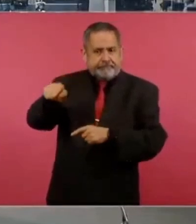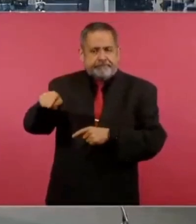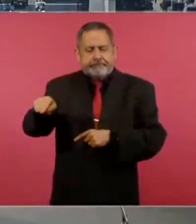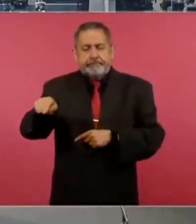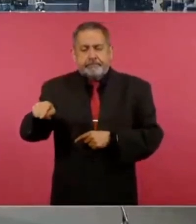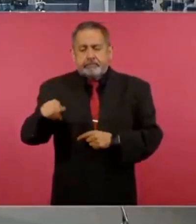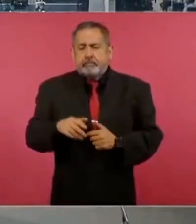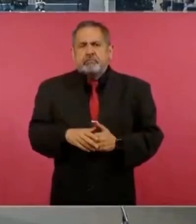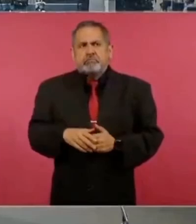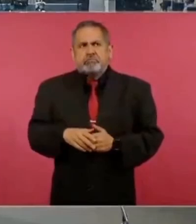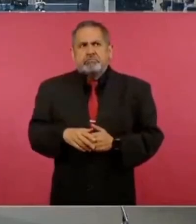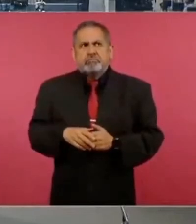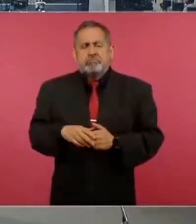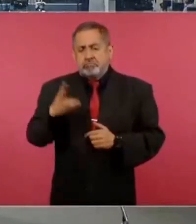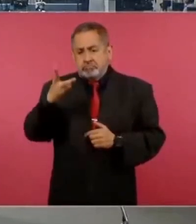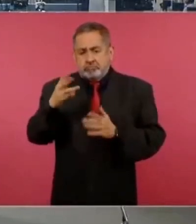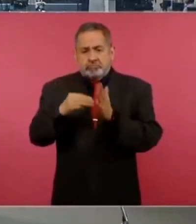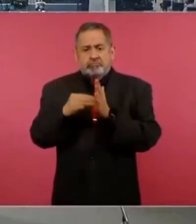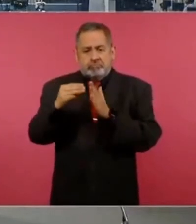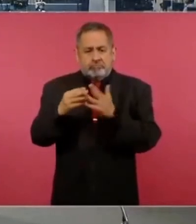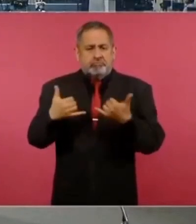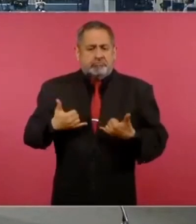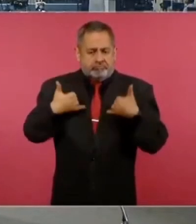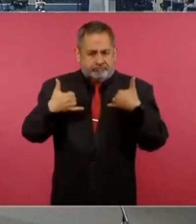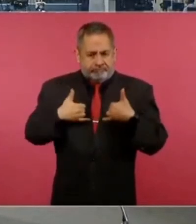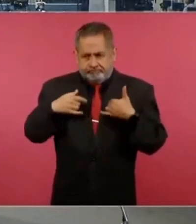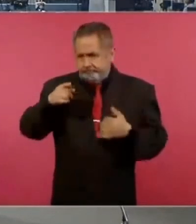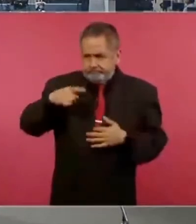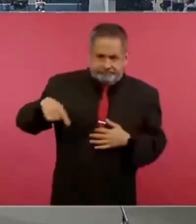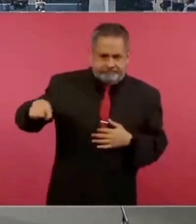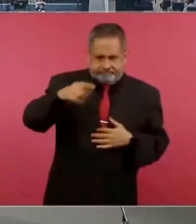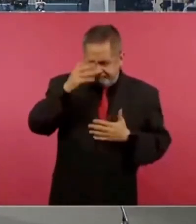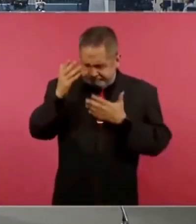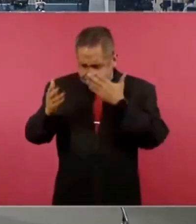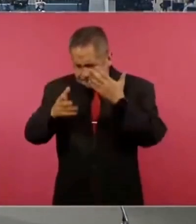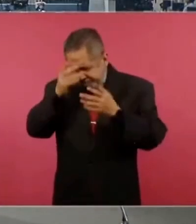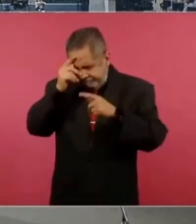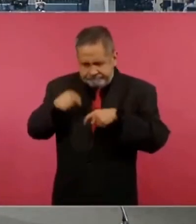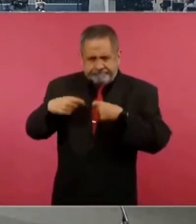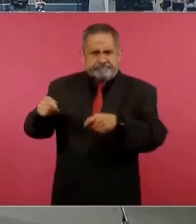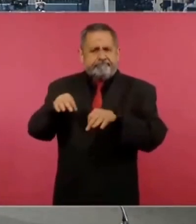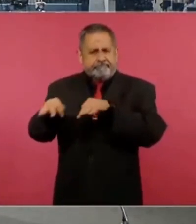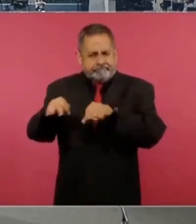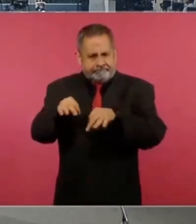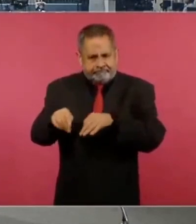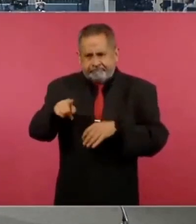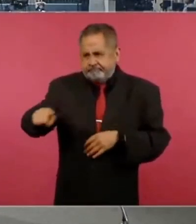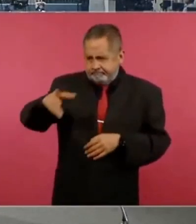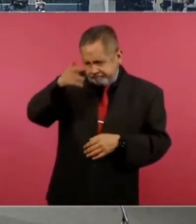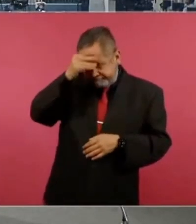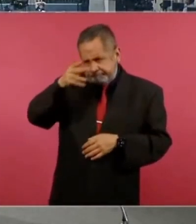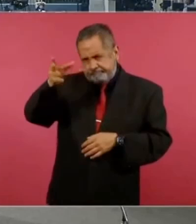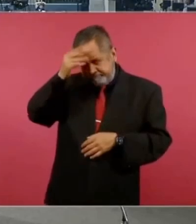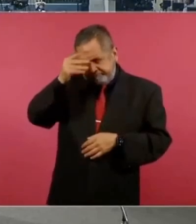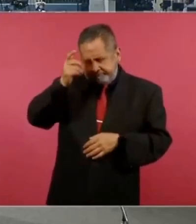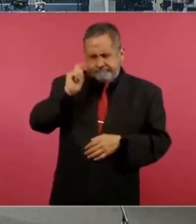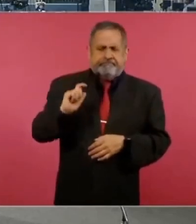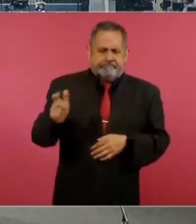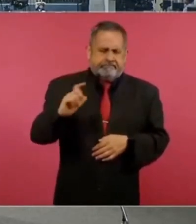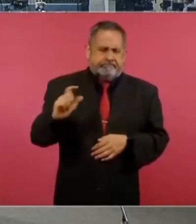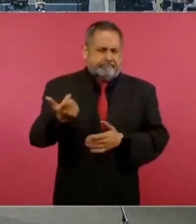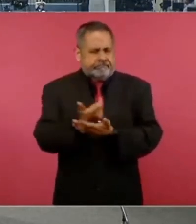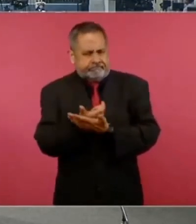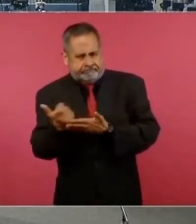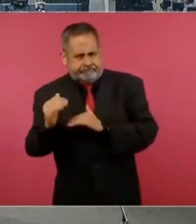que ya va para 3 millones de jóvenes, que se les da trabajo como aprendices, se les paga un